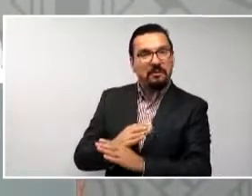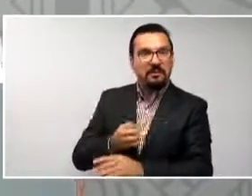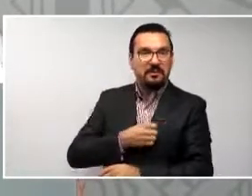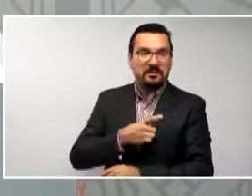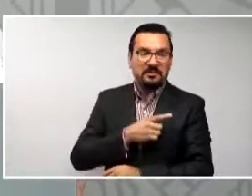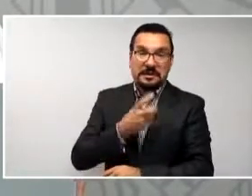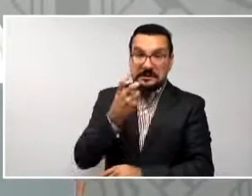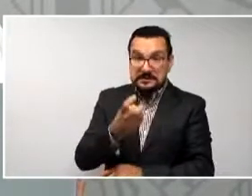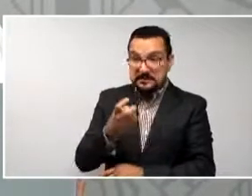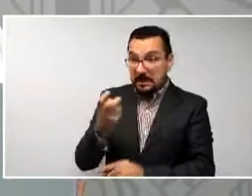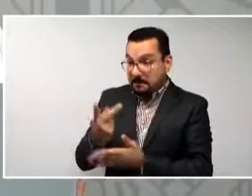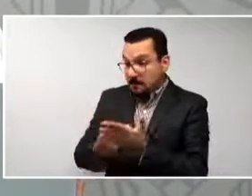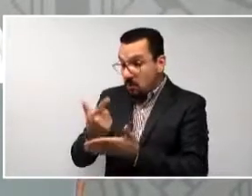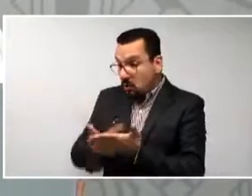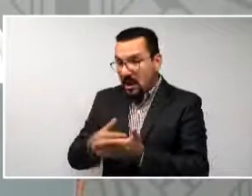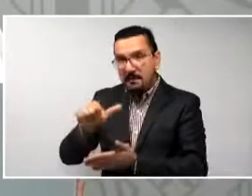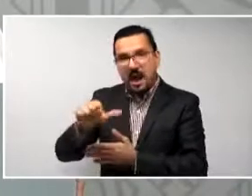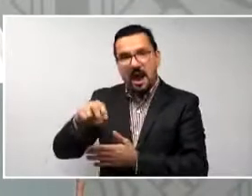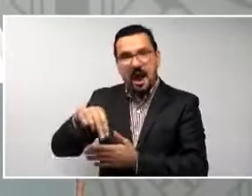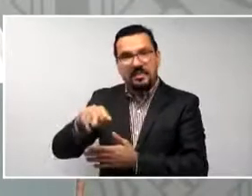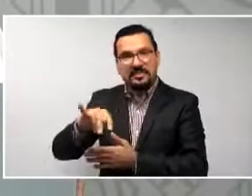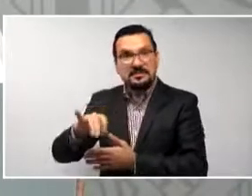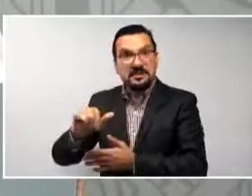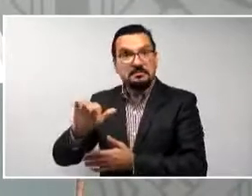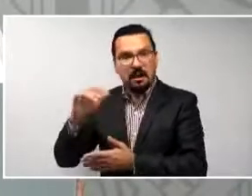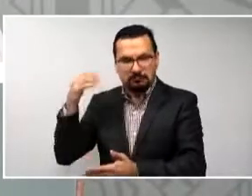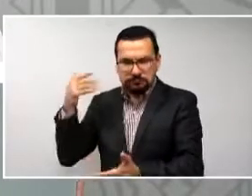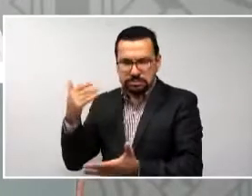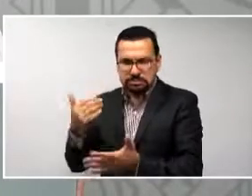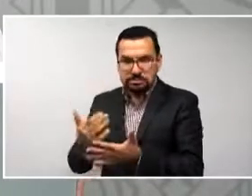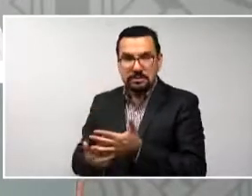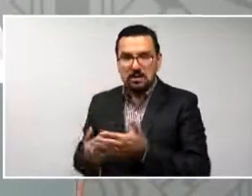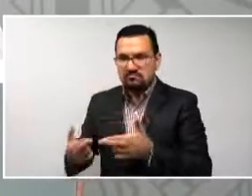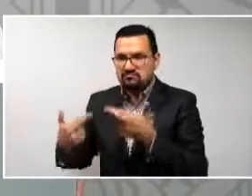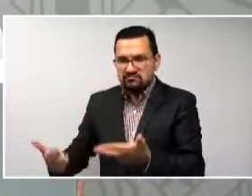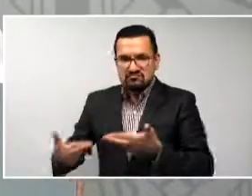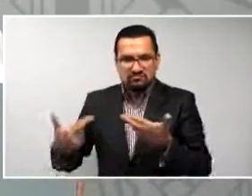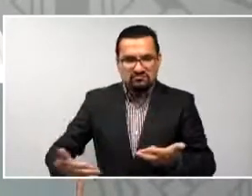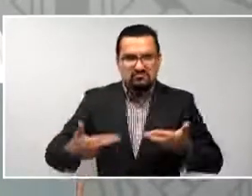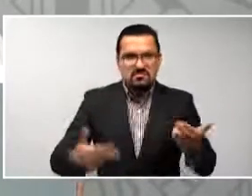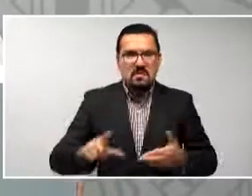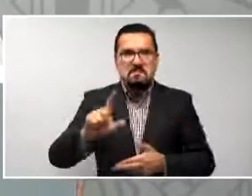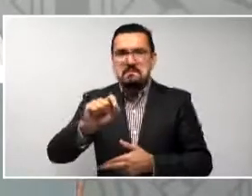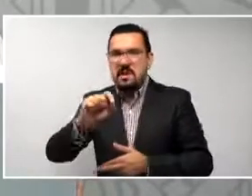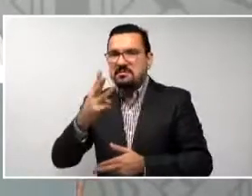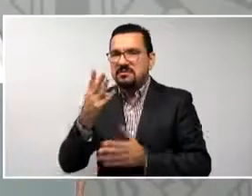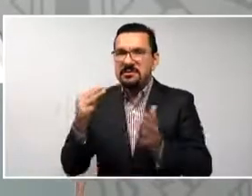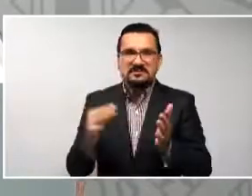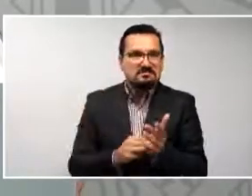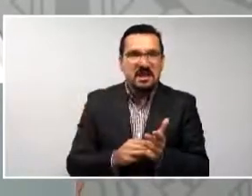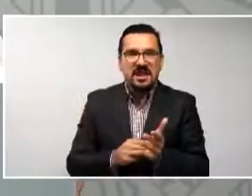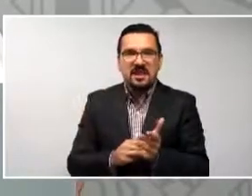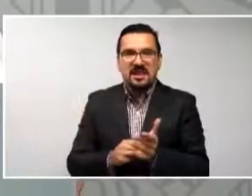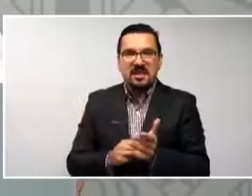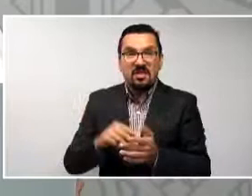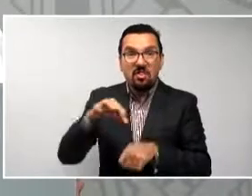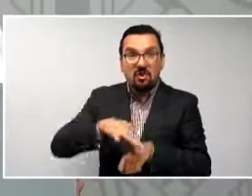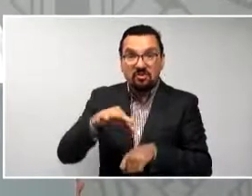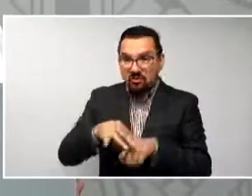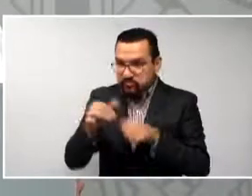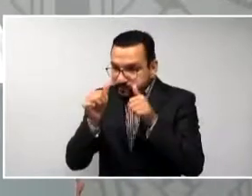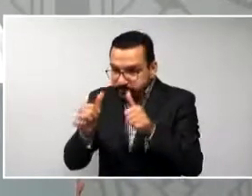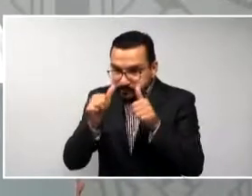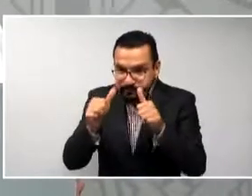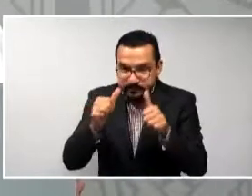anticipa a otorgado más de 23 mil consultas ya